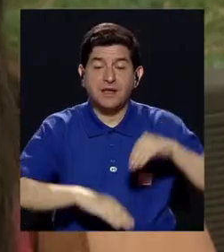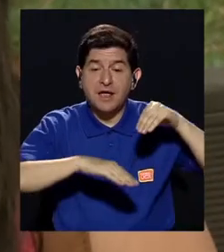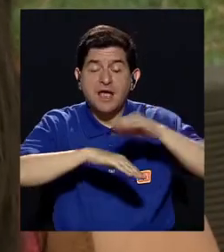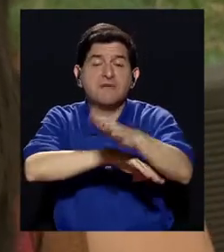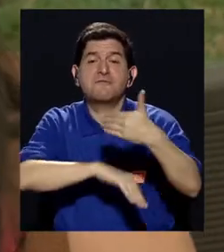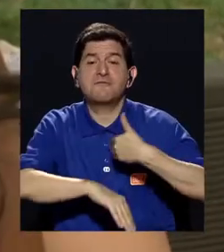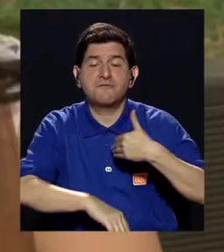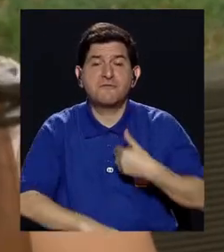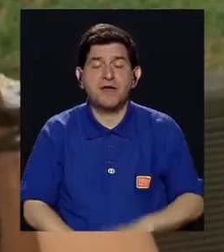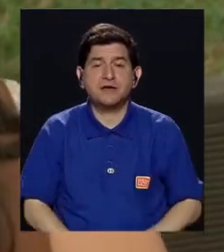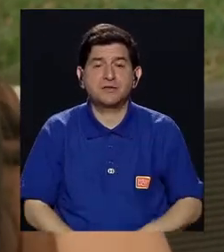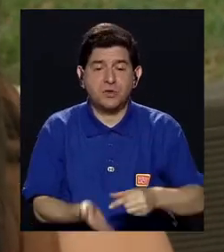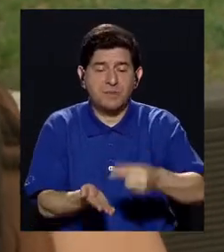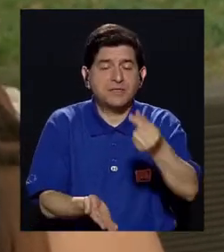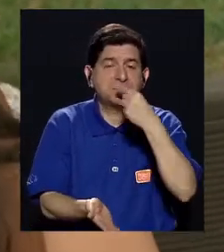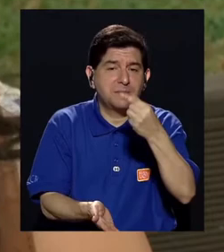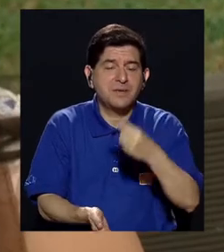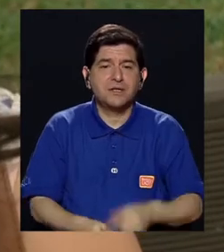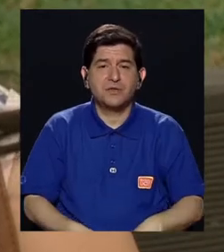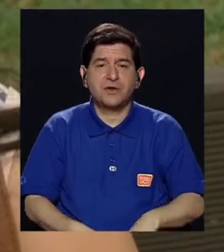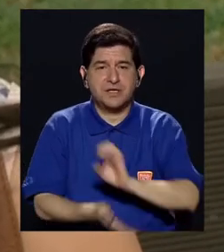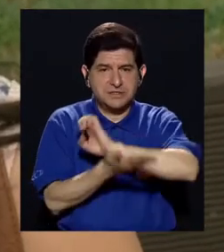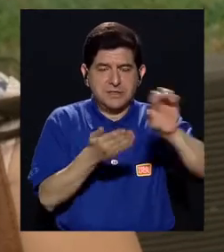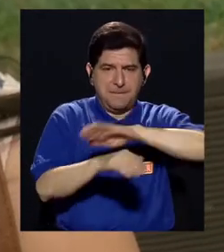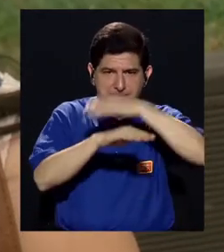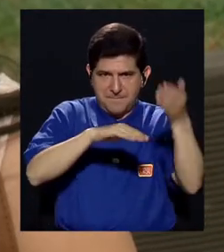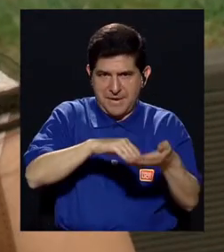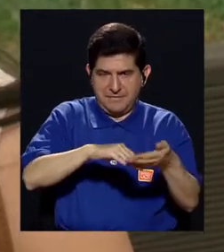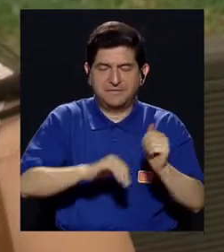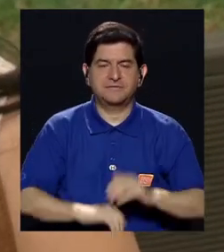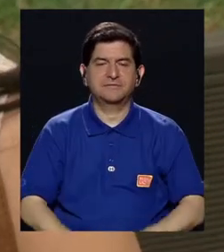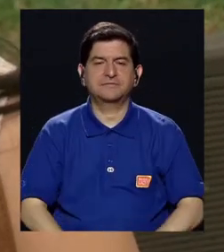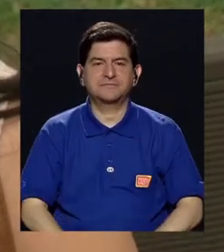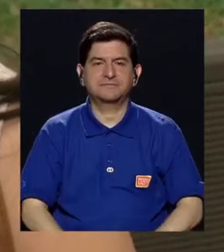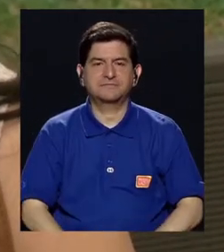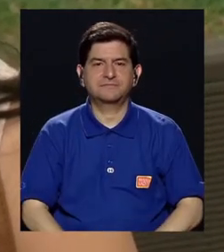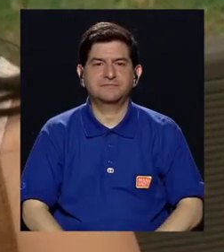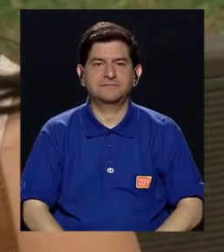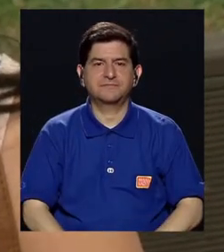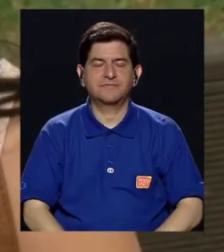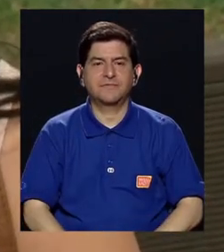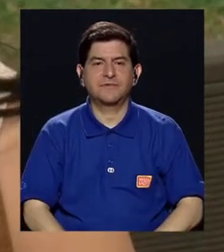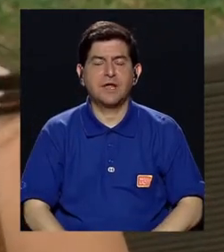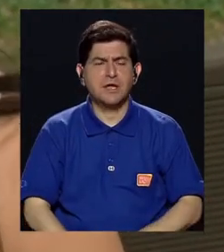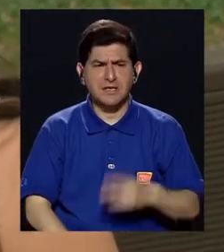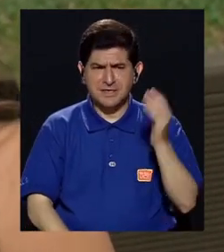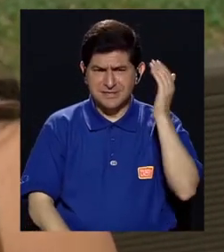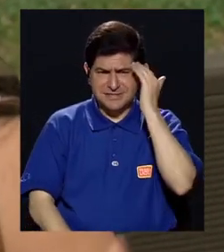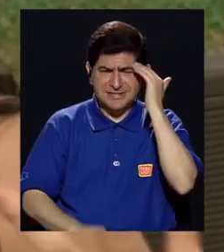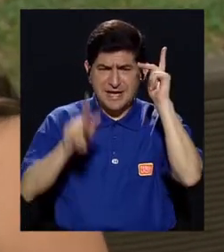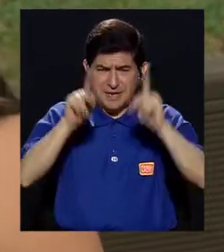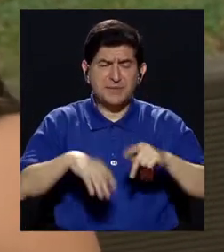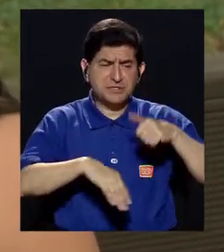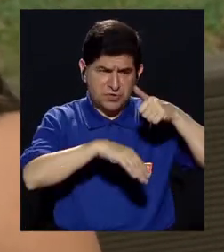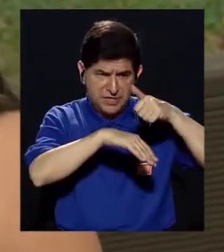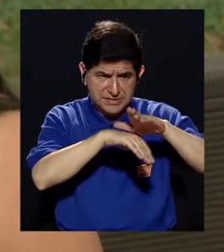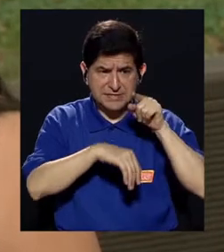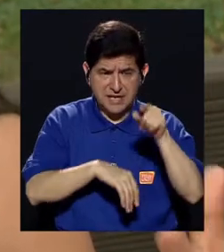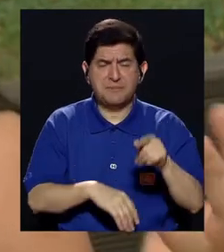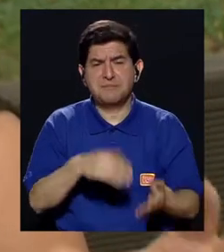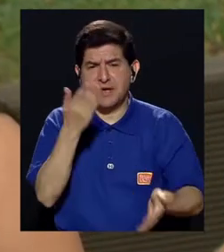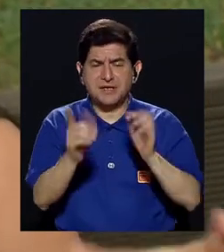Los efectos que pueden tener tomar píldoras anticonceptivas. Porque, digamos, conozco gente que se las han